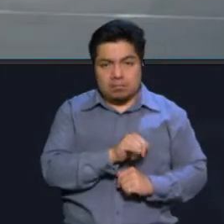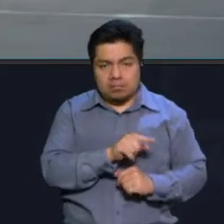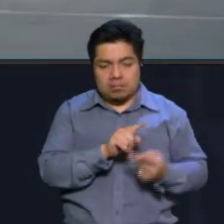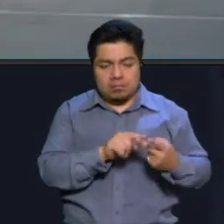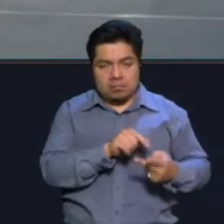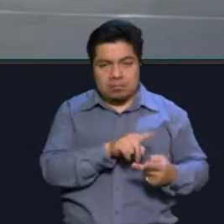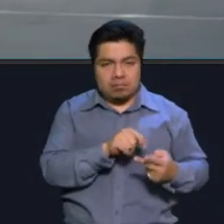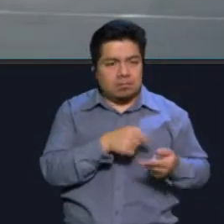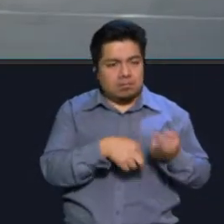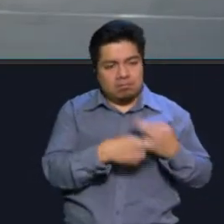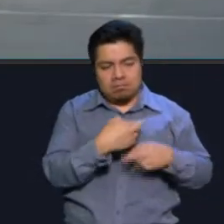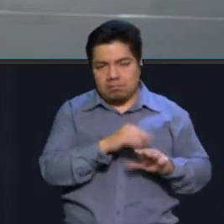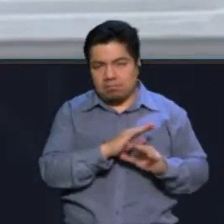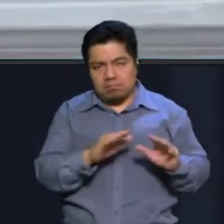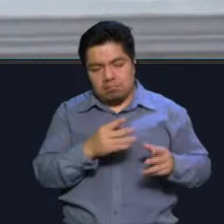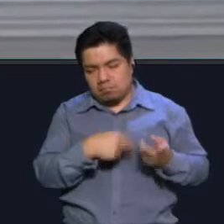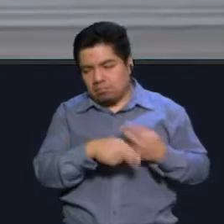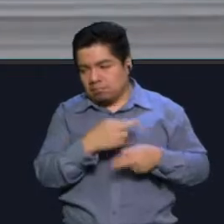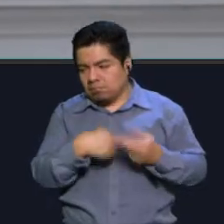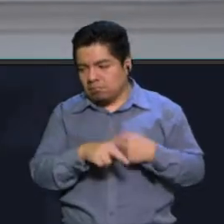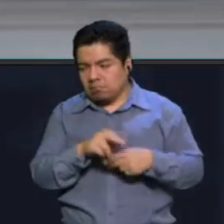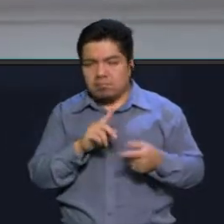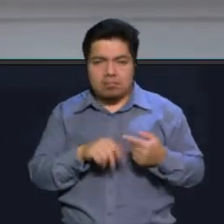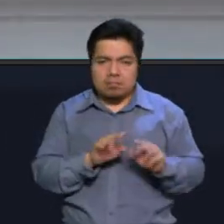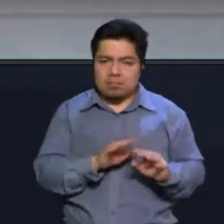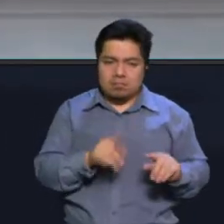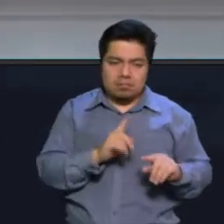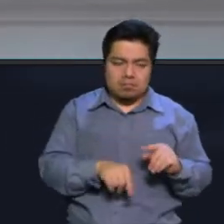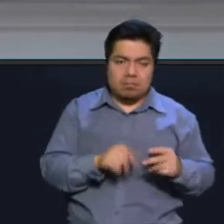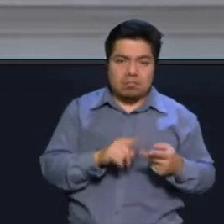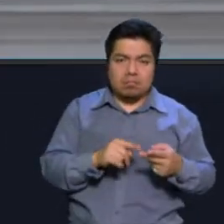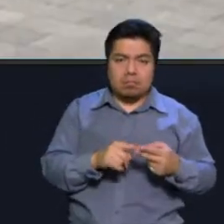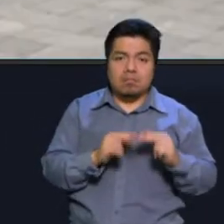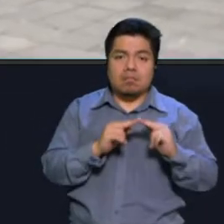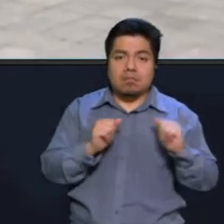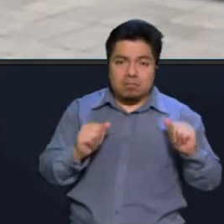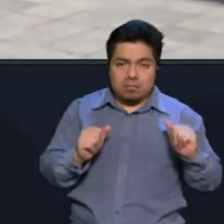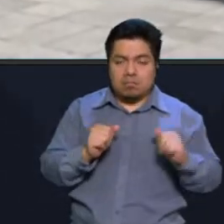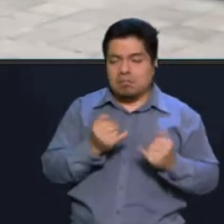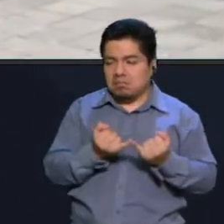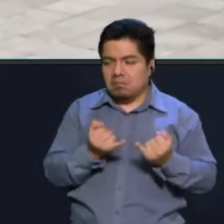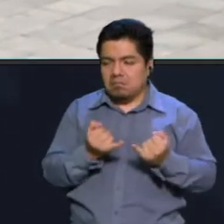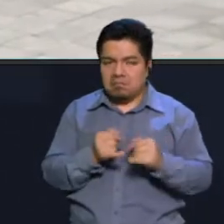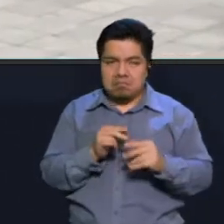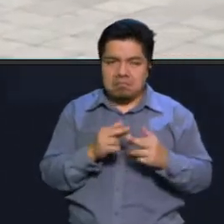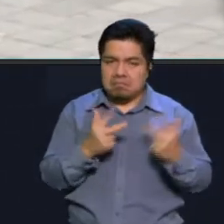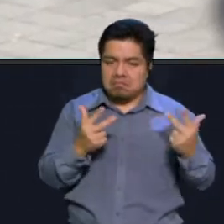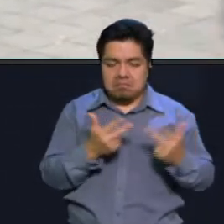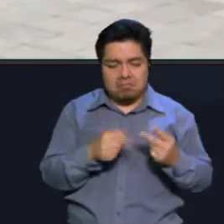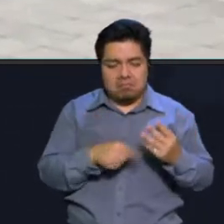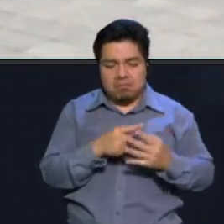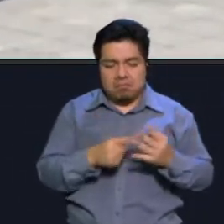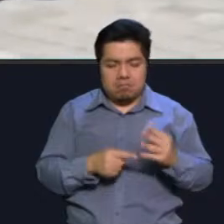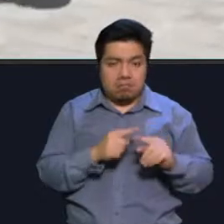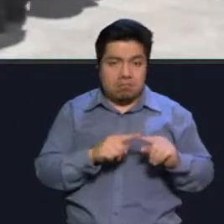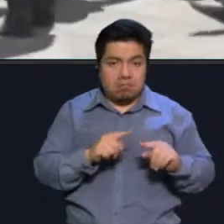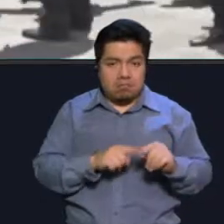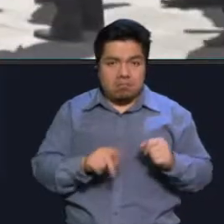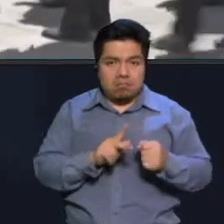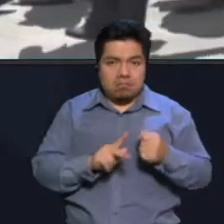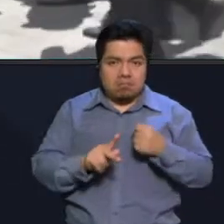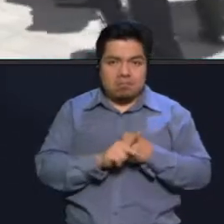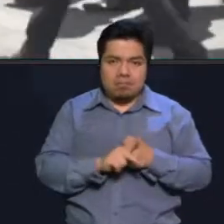Quito, su red consular y su embajada. Nicaragua rompió relaciones con Ecuador y los demás países, bueno,